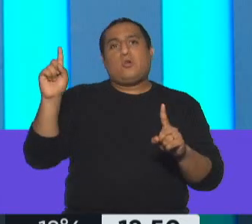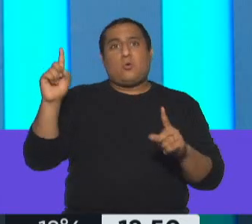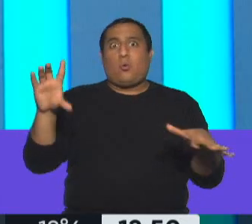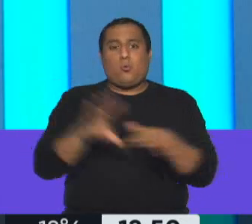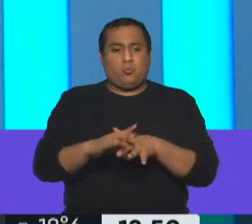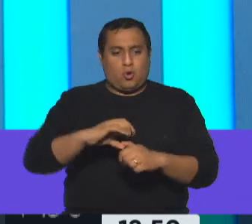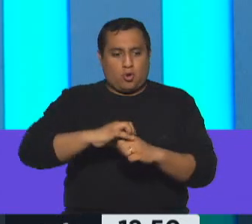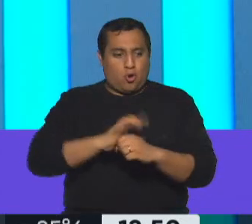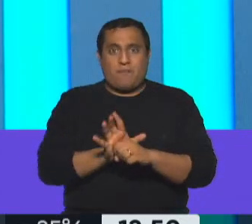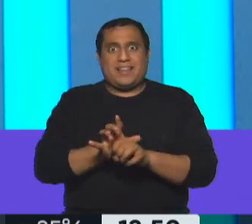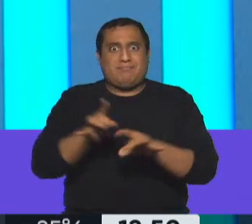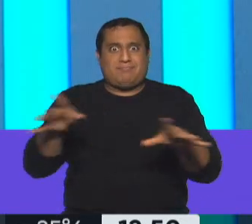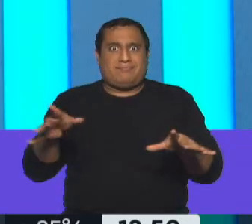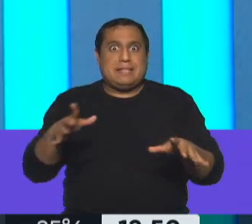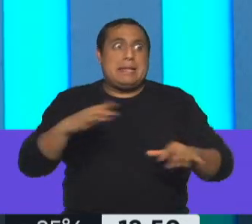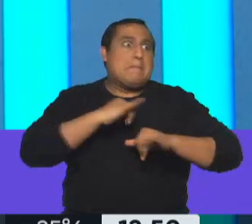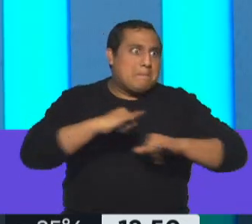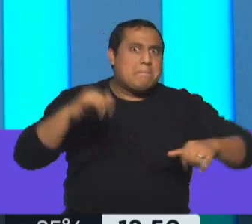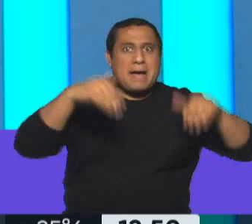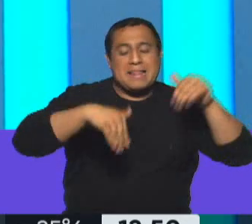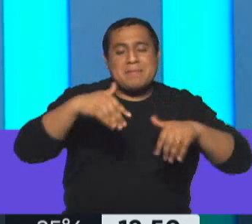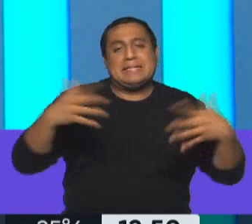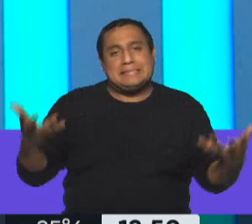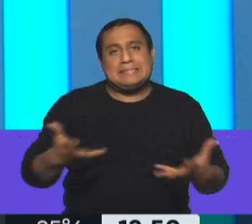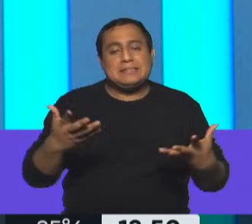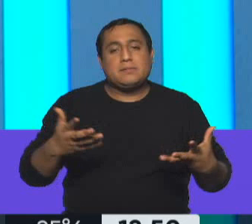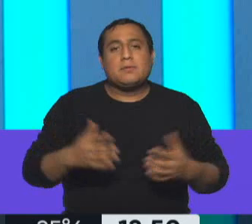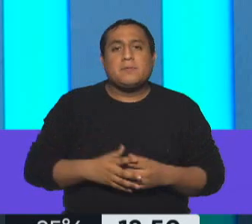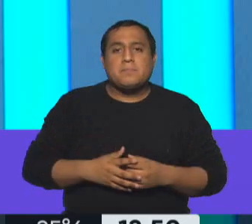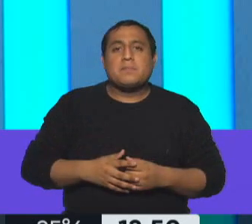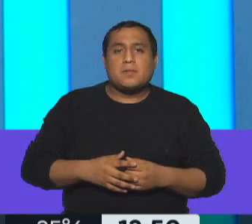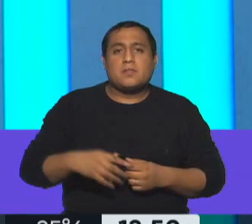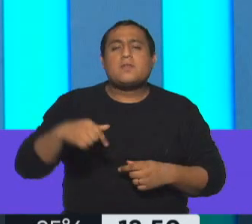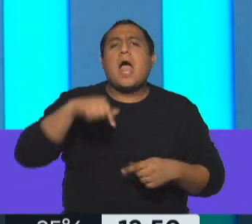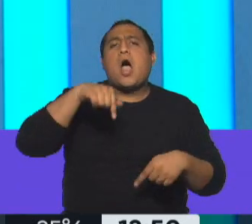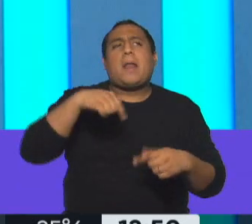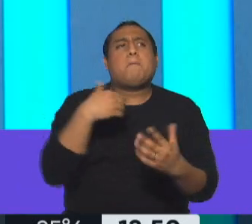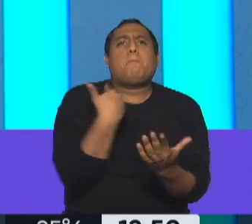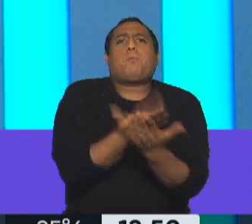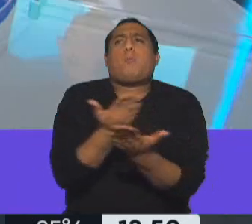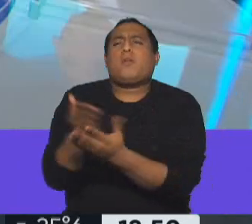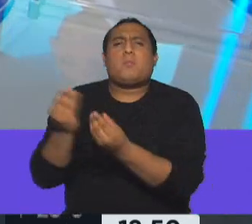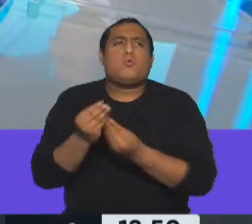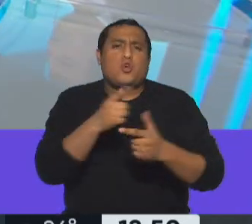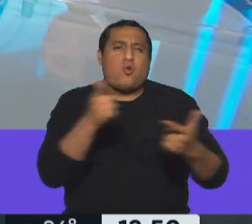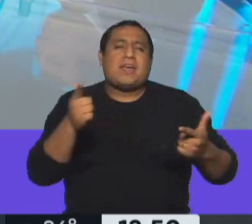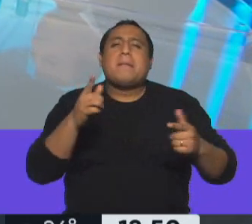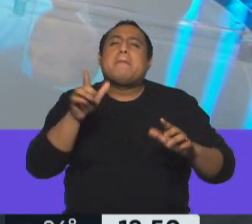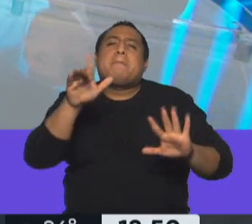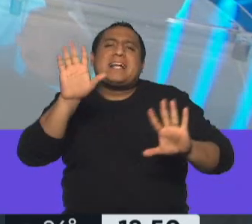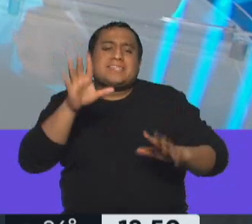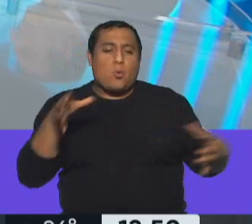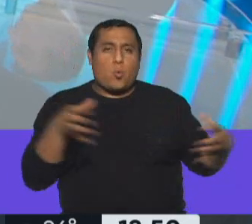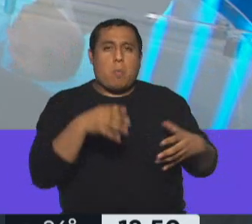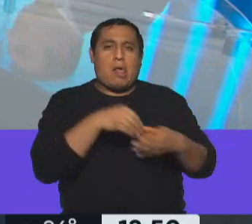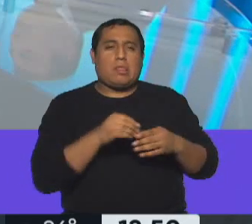la pandemia y después una campaña donde como la renovación es legislativa no se habla de tantas propuestas entonces onda pareciera que no se está se